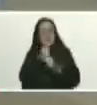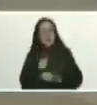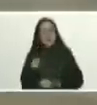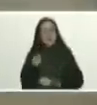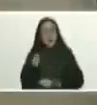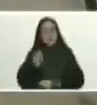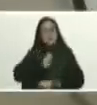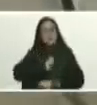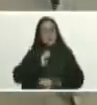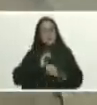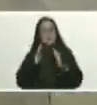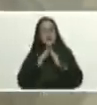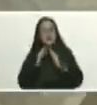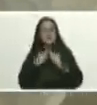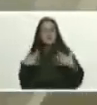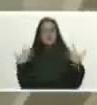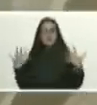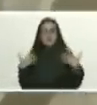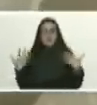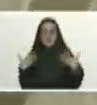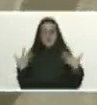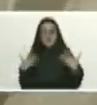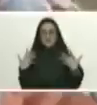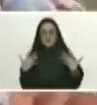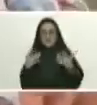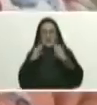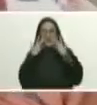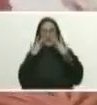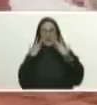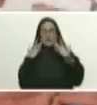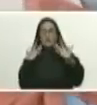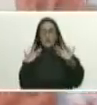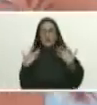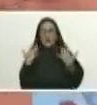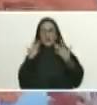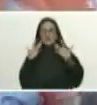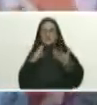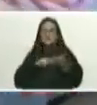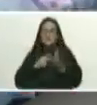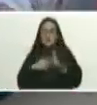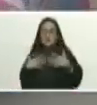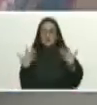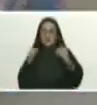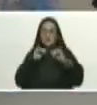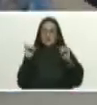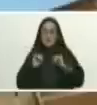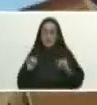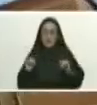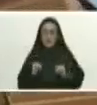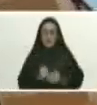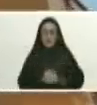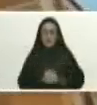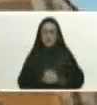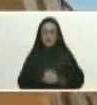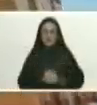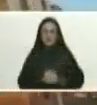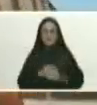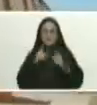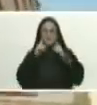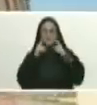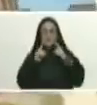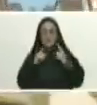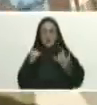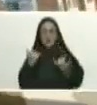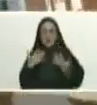llaves de su apartamento con tanta alegría y que las lágrimas ahora son lágrimas de felicidad, como se dice, que el lloro de hoy se